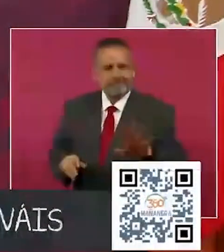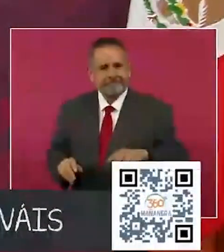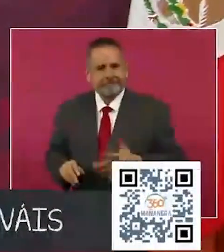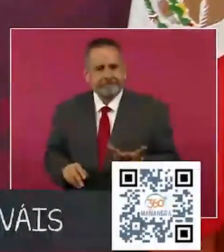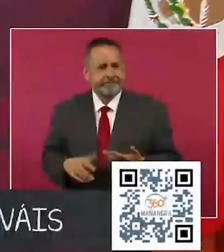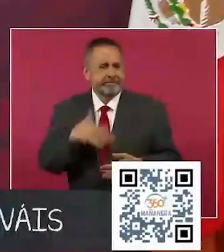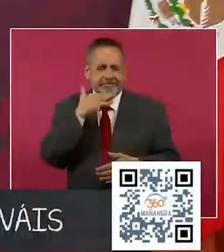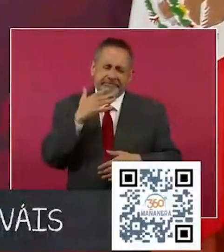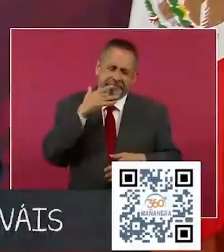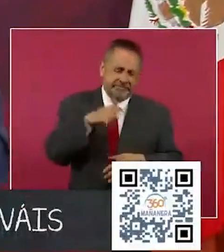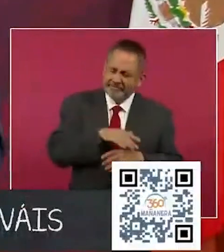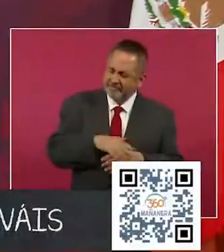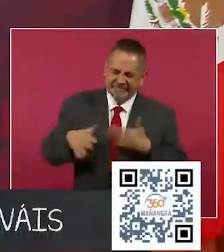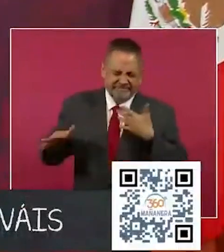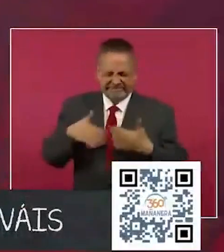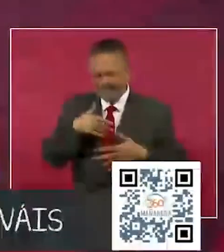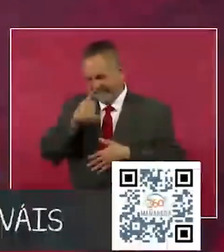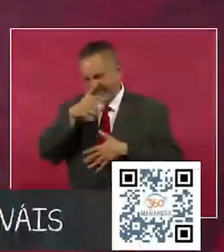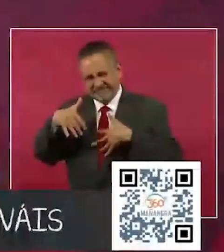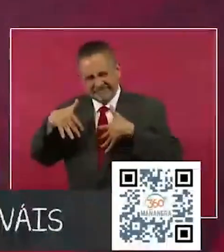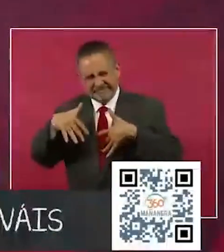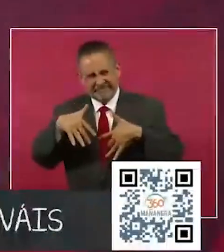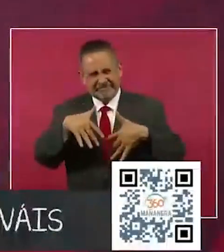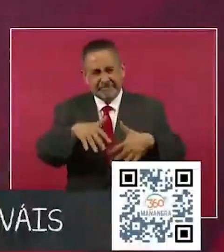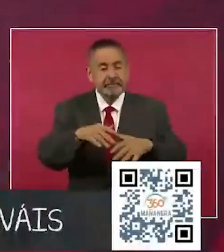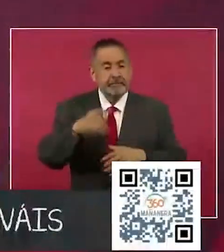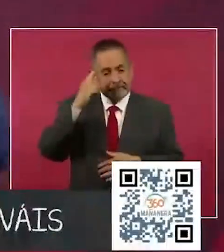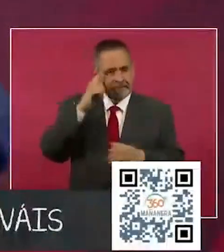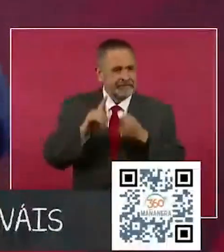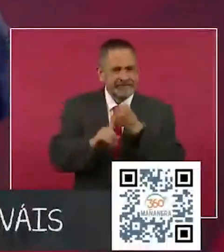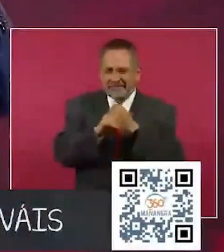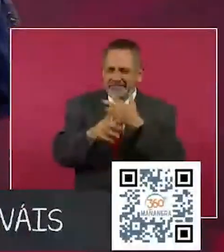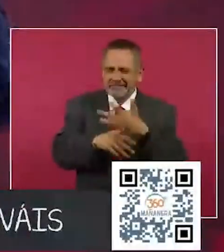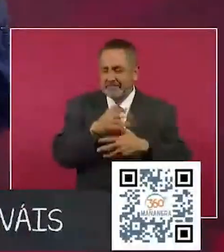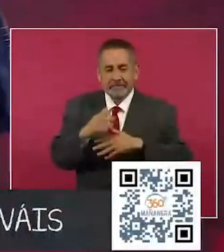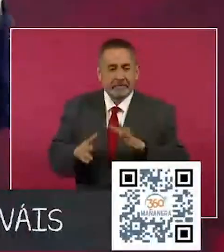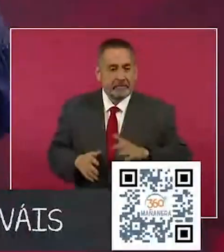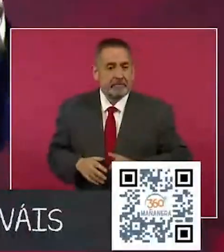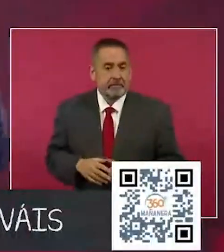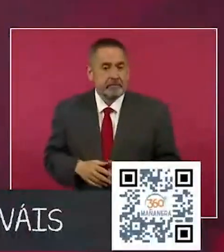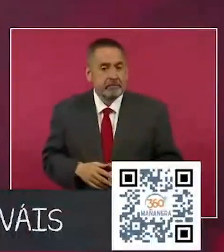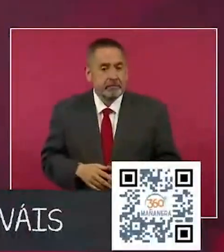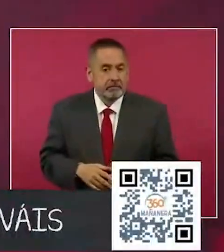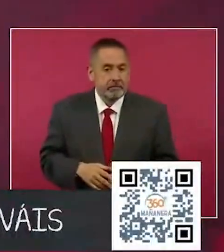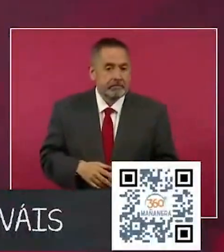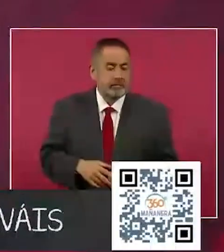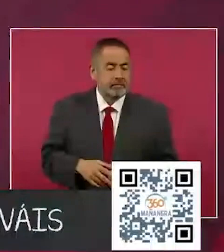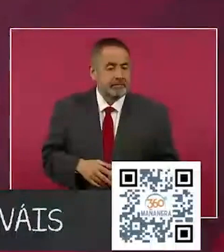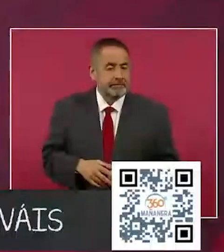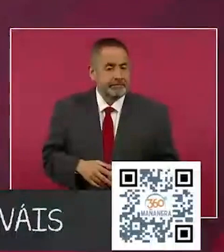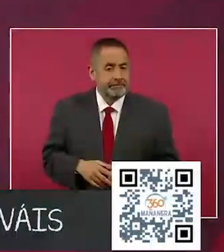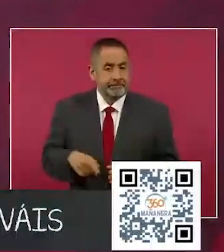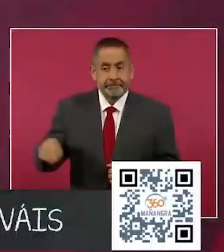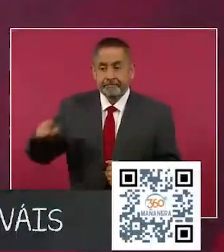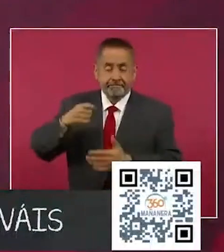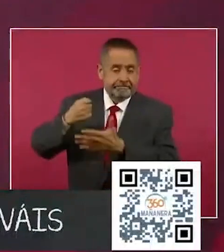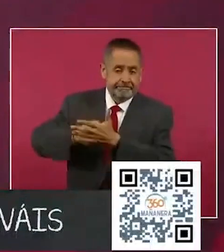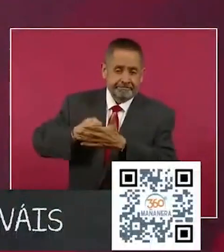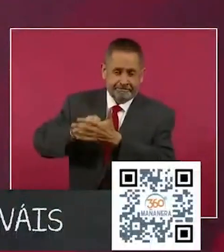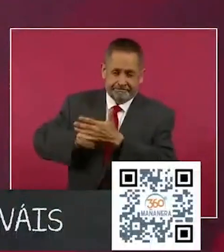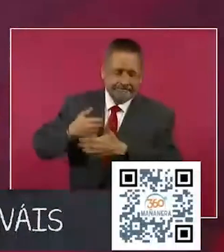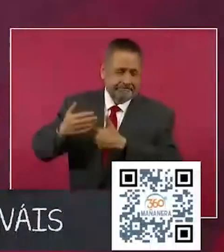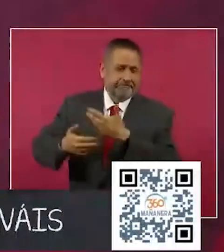imponer el fraude. Y para evadir el acoso y en nuestra lucha